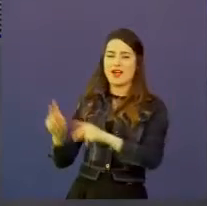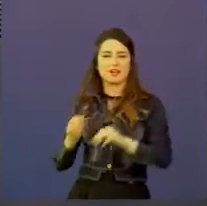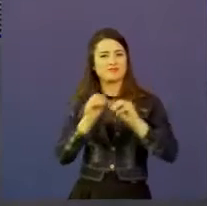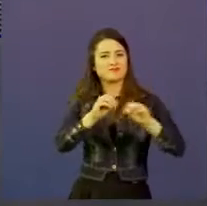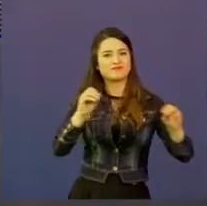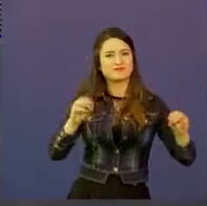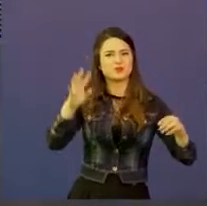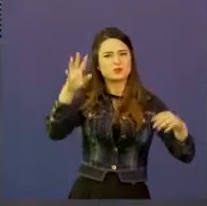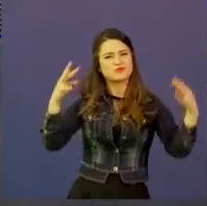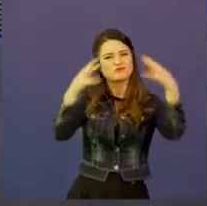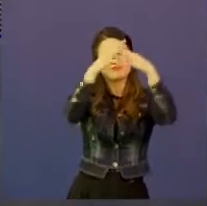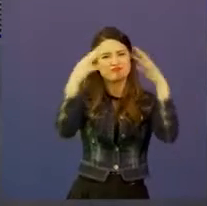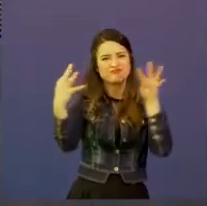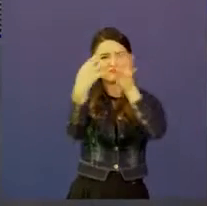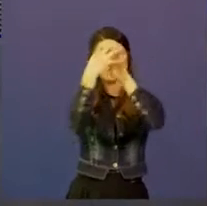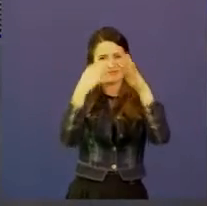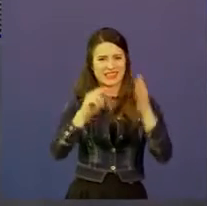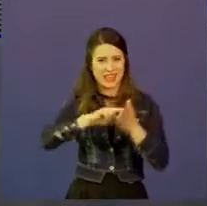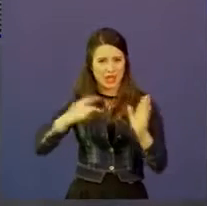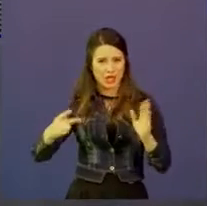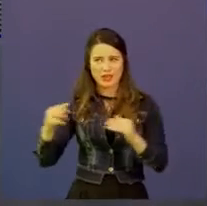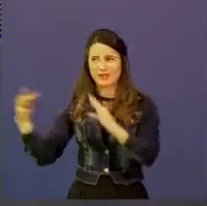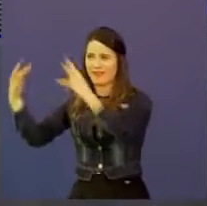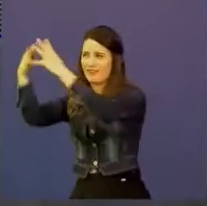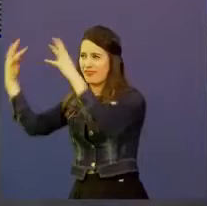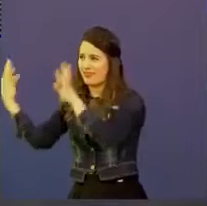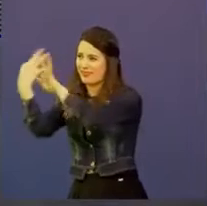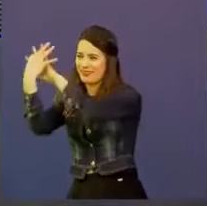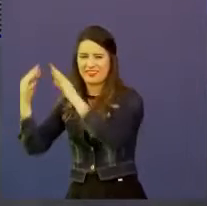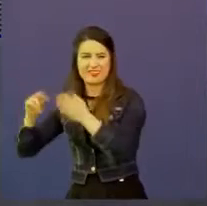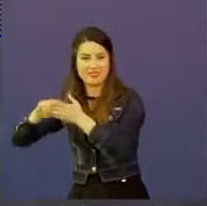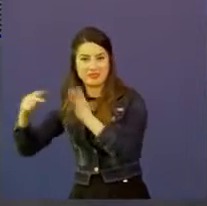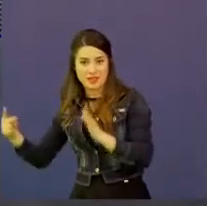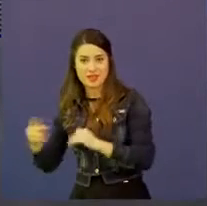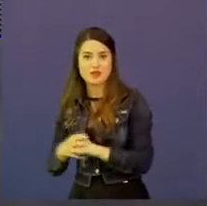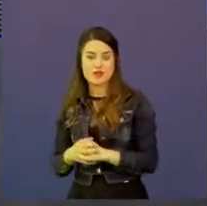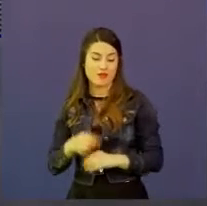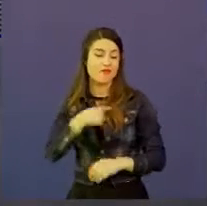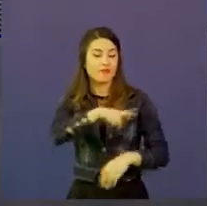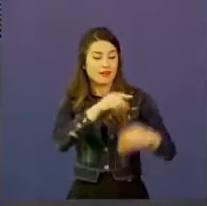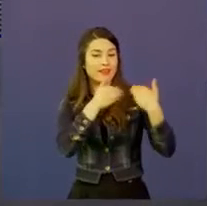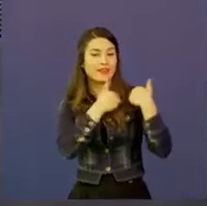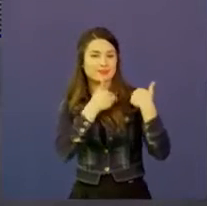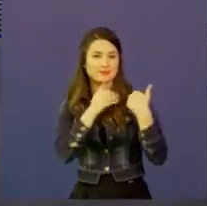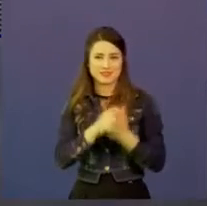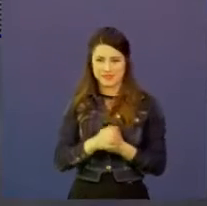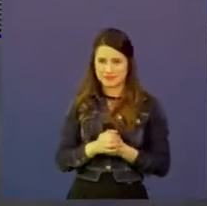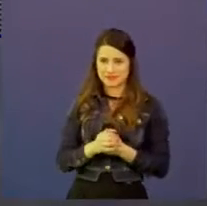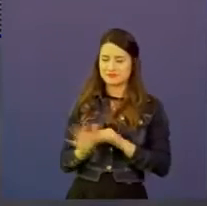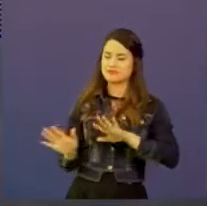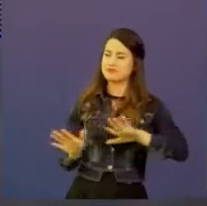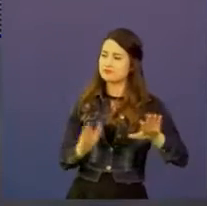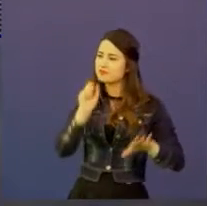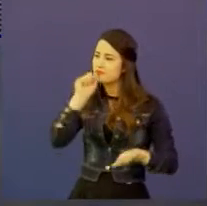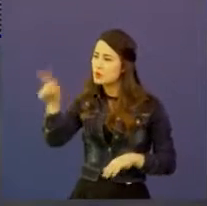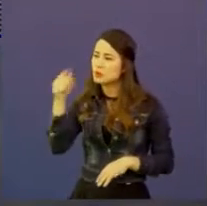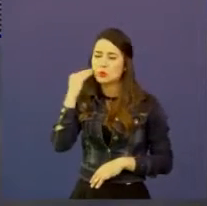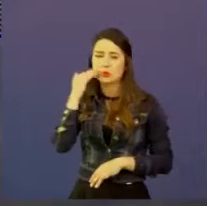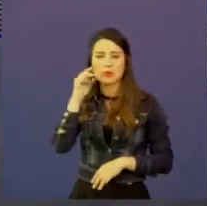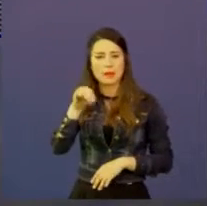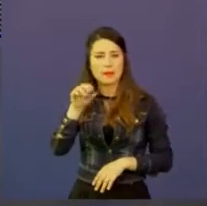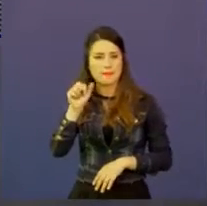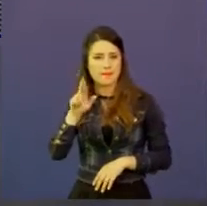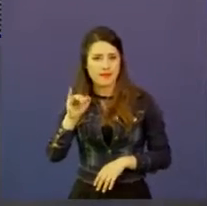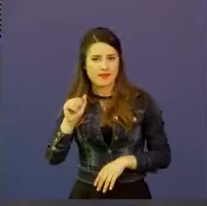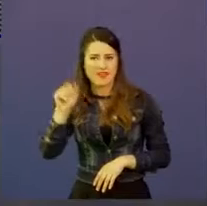poco a la tecnología. Y esta pregunta, pues me gustaría para María Fernanda que nos cuentes desde tu experiencia y